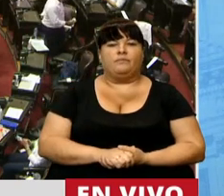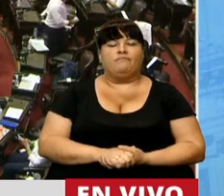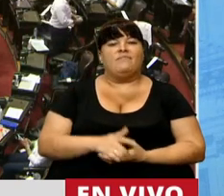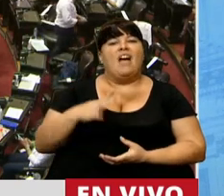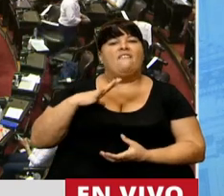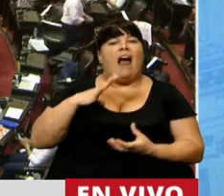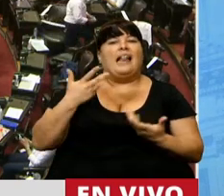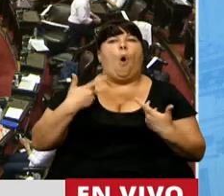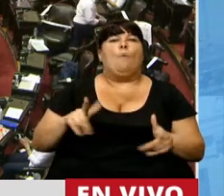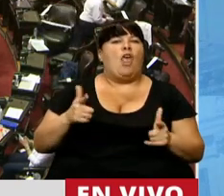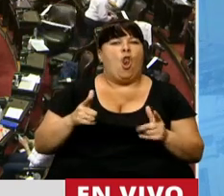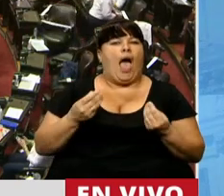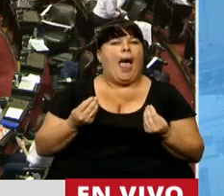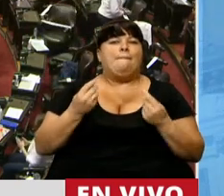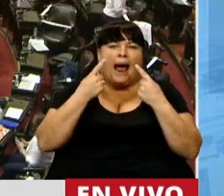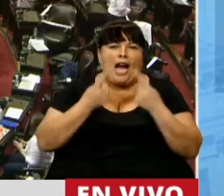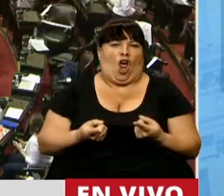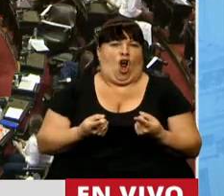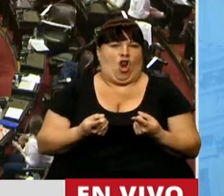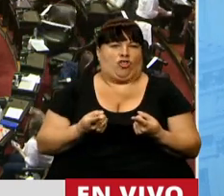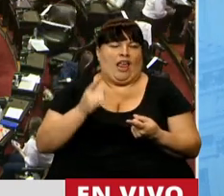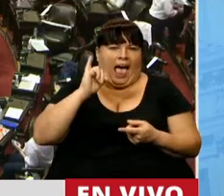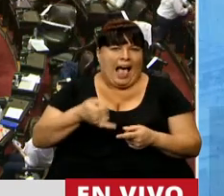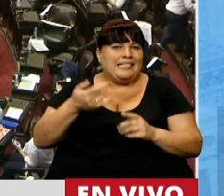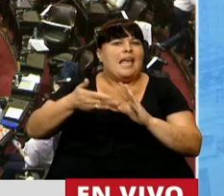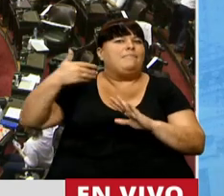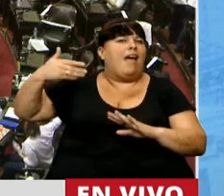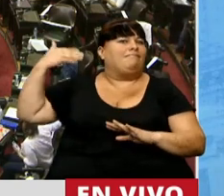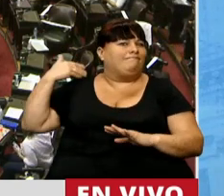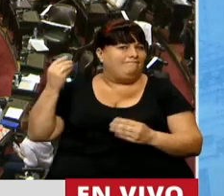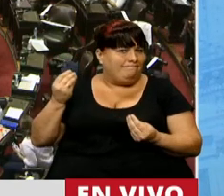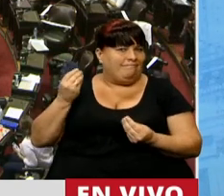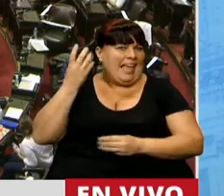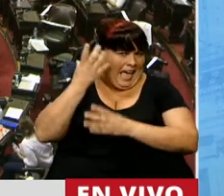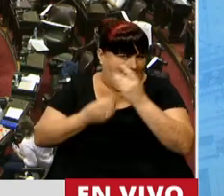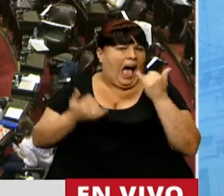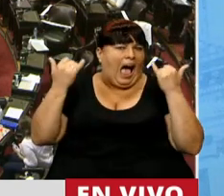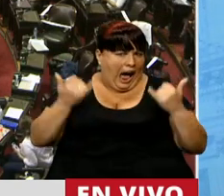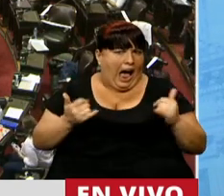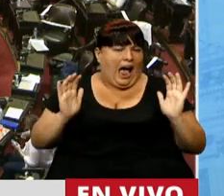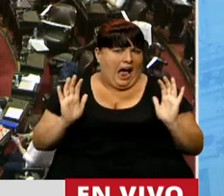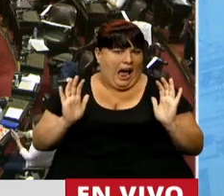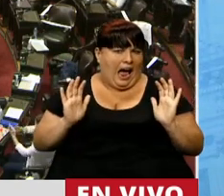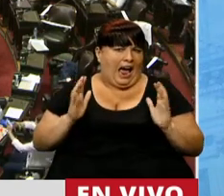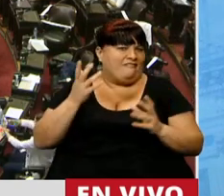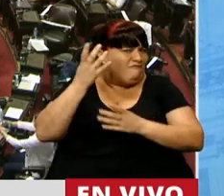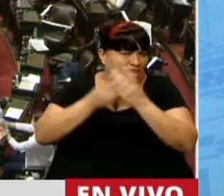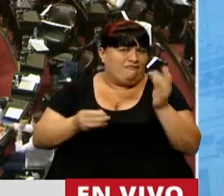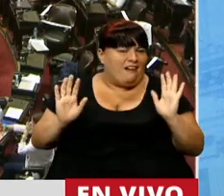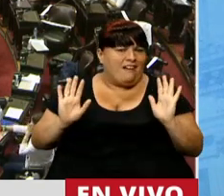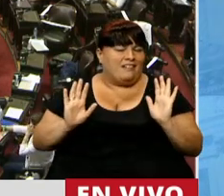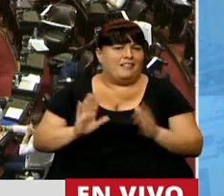Faltó humildad para reconocer hacia atrás errores,